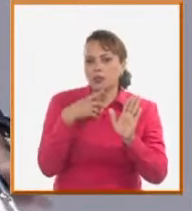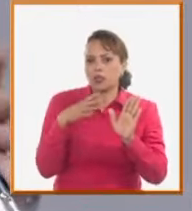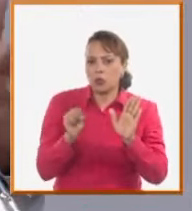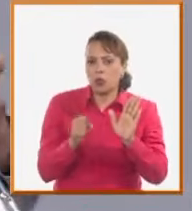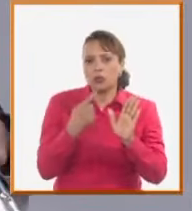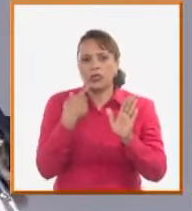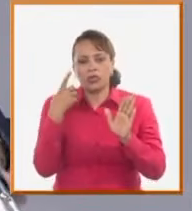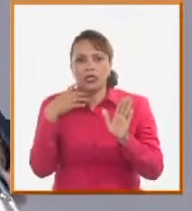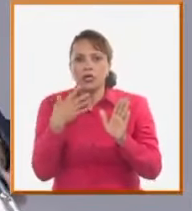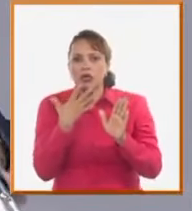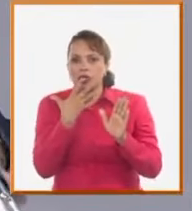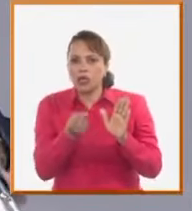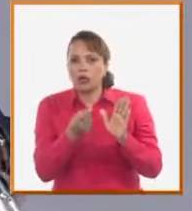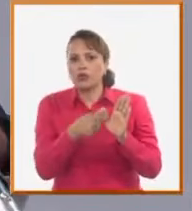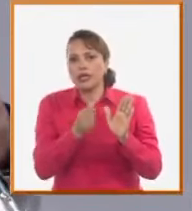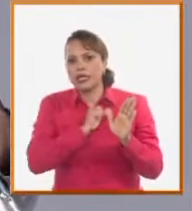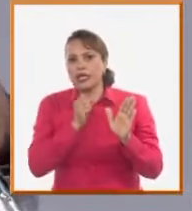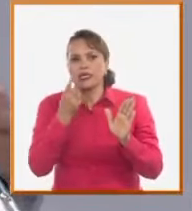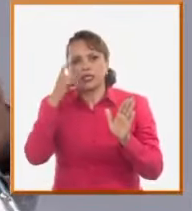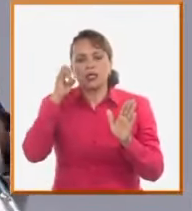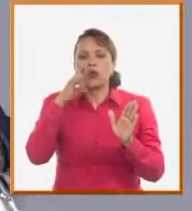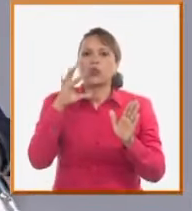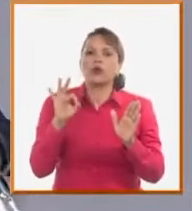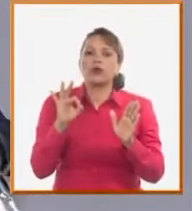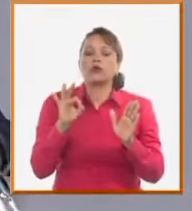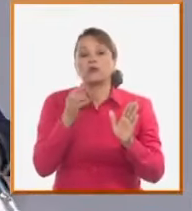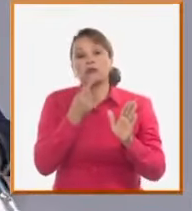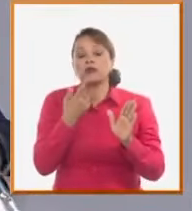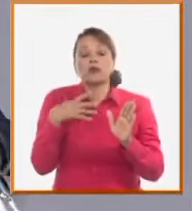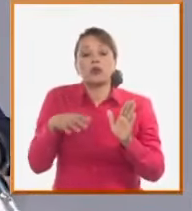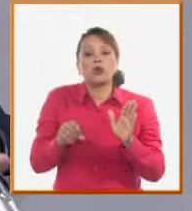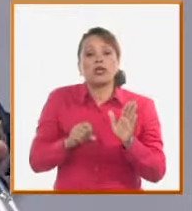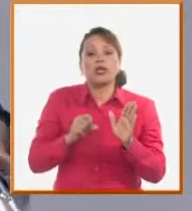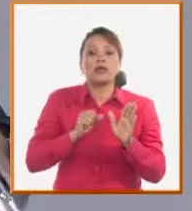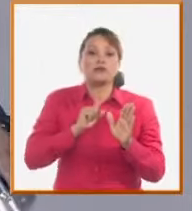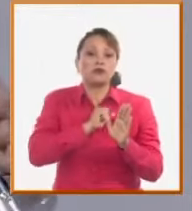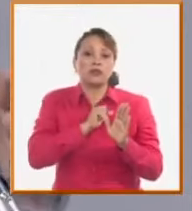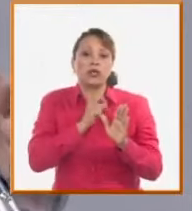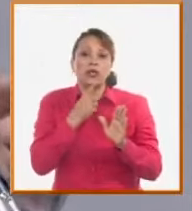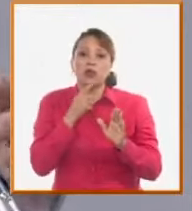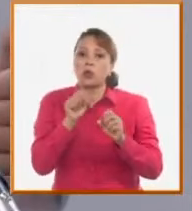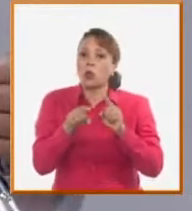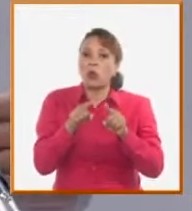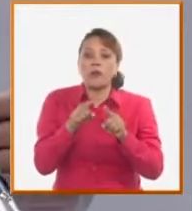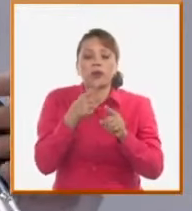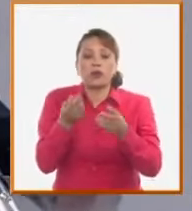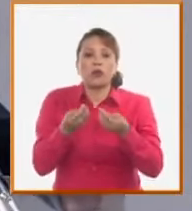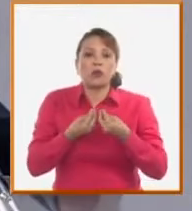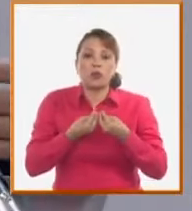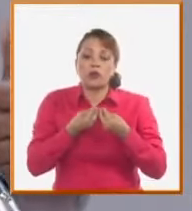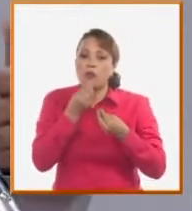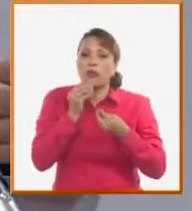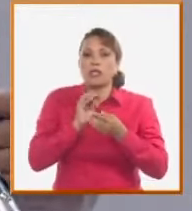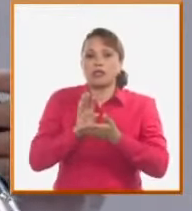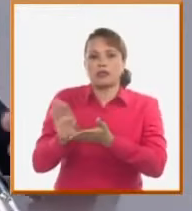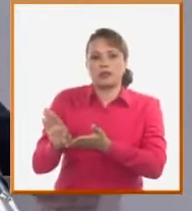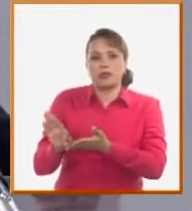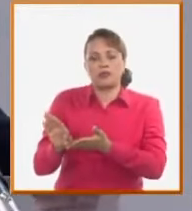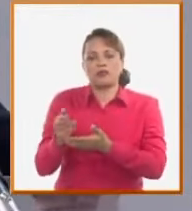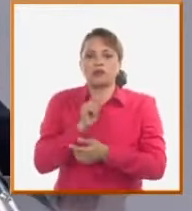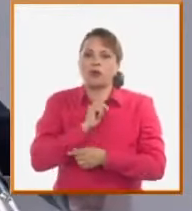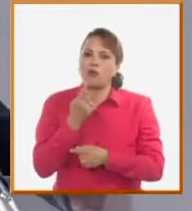clientes, para aquellos que tengan condición o prefieran adquirirlo, lo adquieran, y el que no tenga posibilidades de adquirirlo o